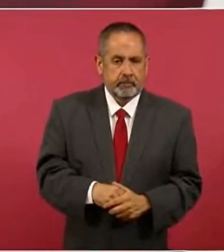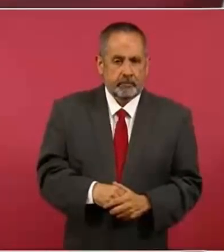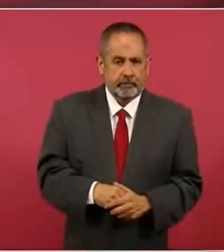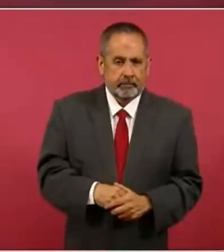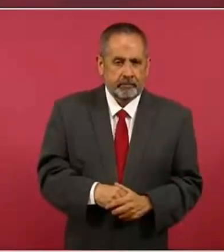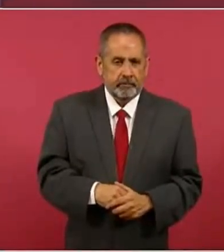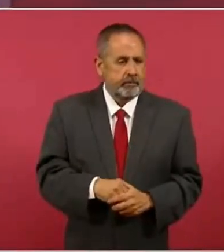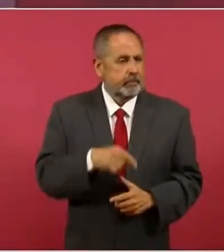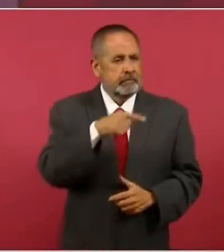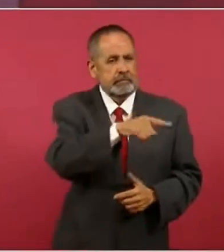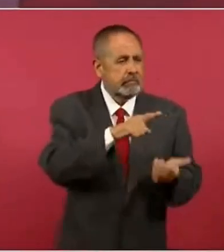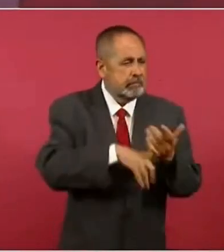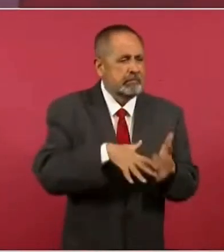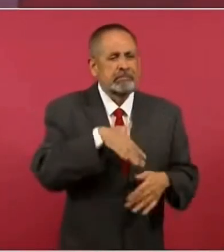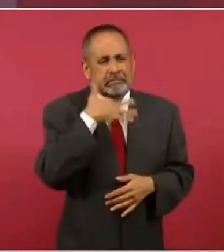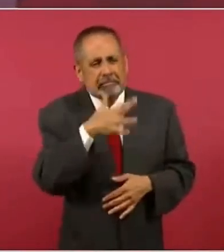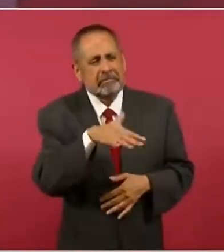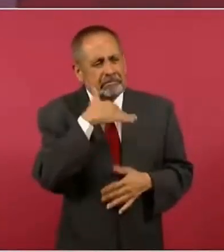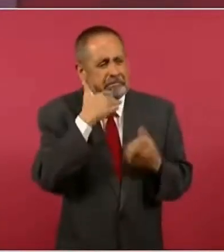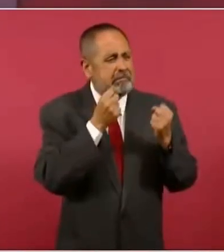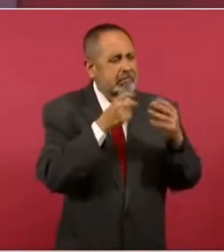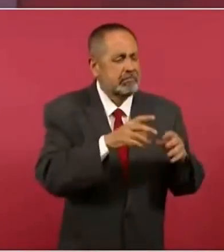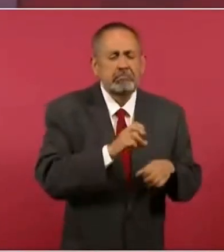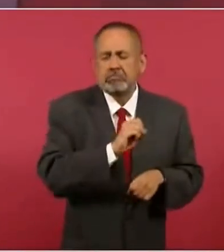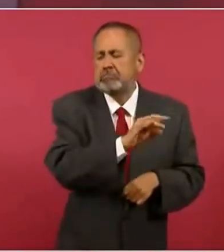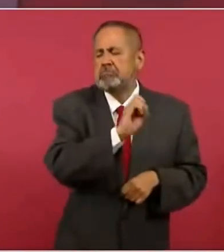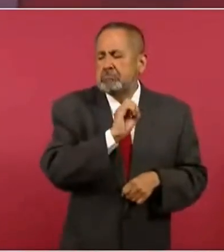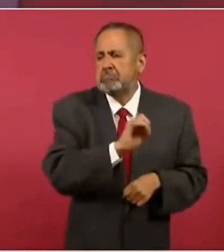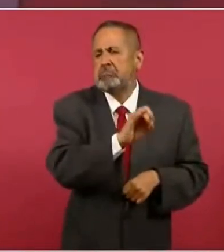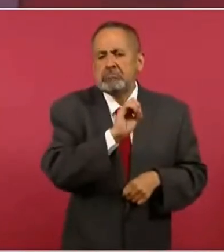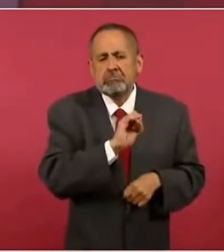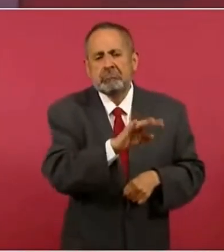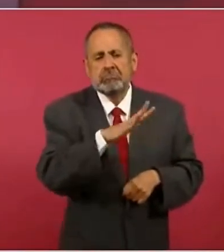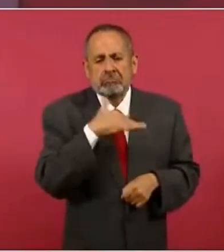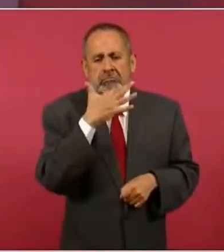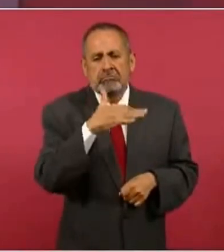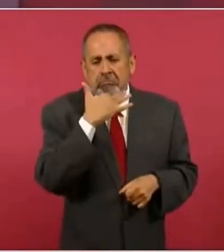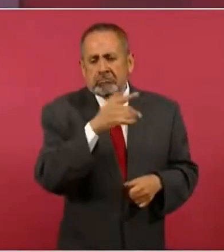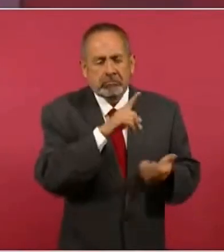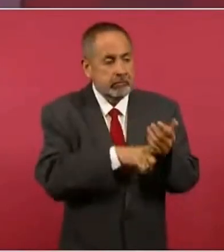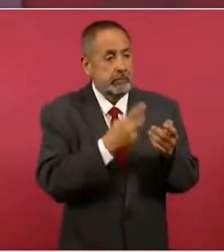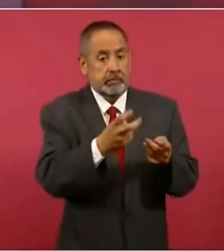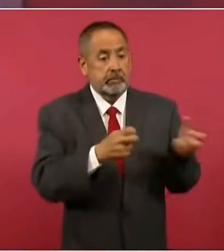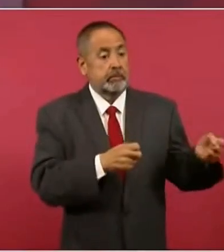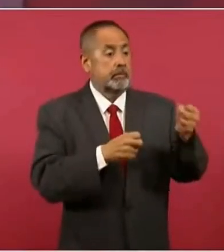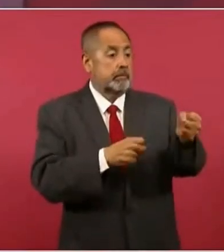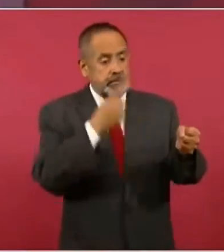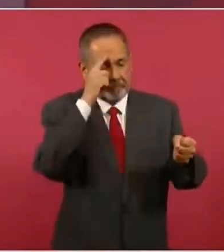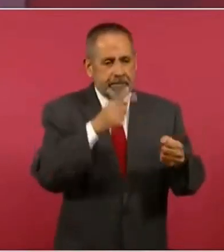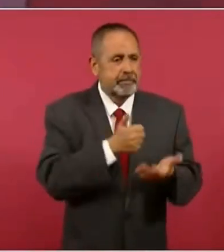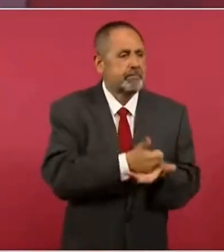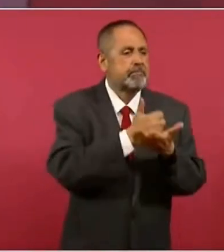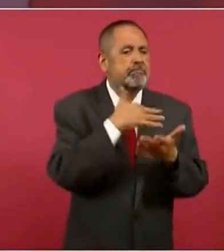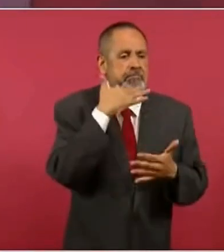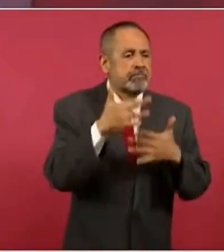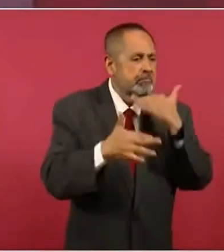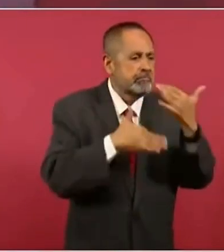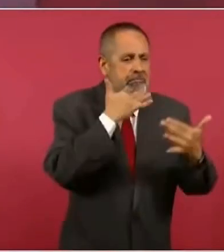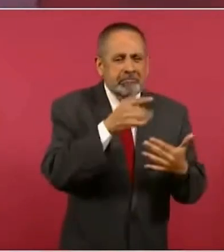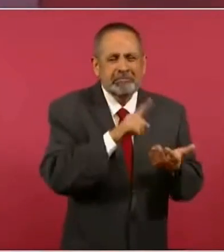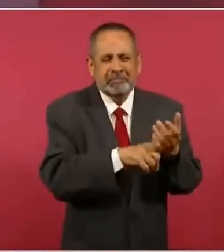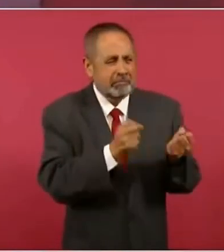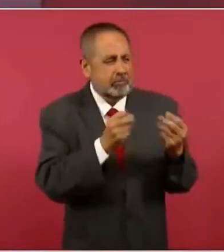ha tolerado fraudes que está por eso ahí completamente